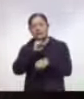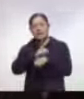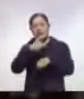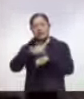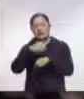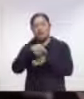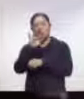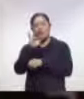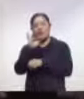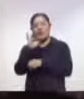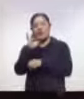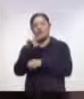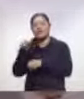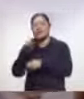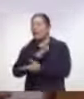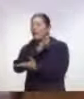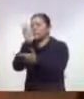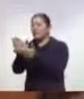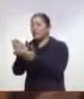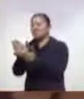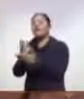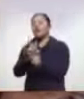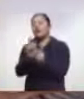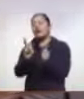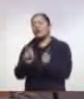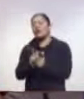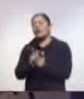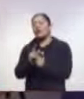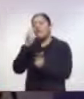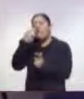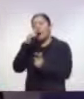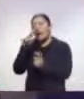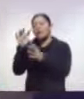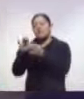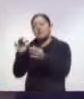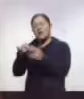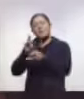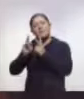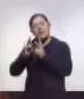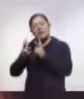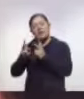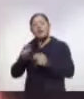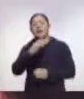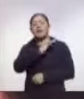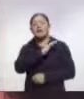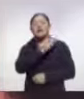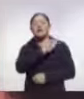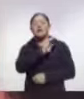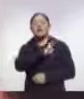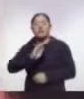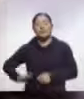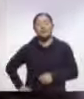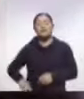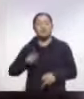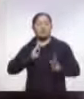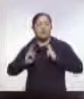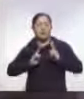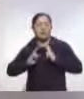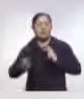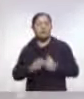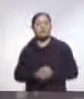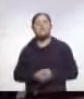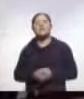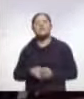La Secretaría de Seguridad Ciudadana llevó a la Escuela Secundaria Técnica Número 40, ubicada en el municipio de Panotla, pláticas de prevención del